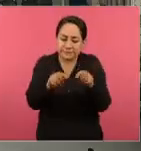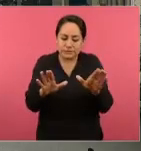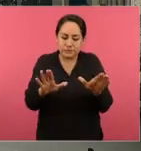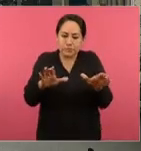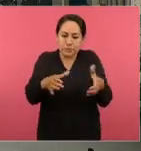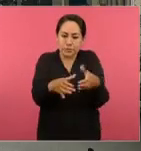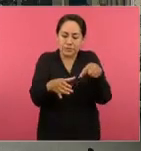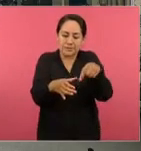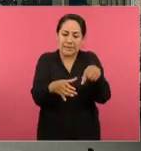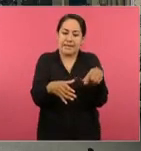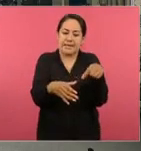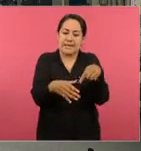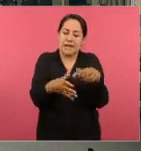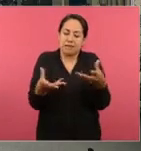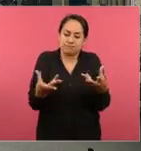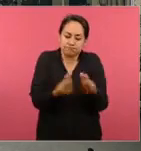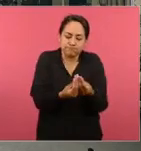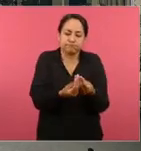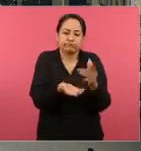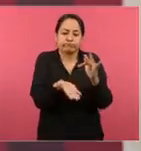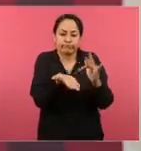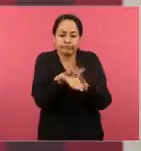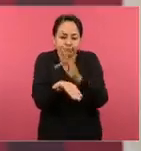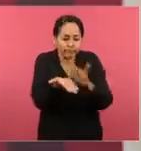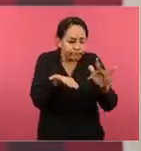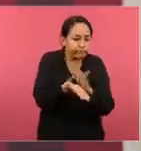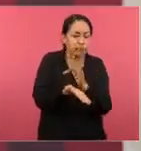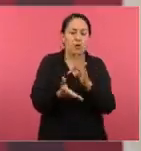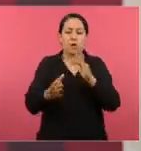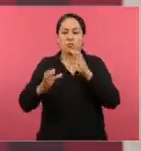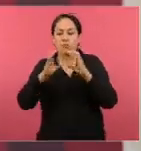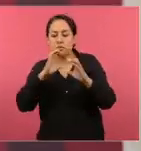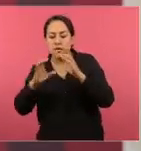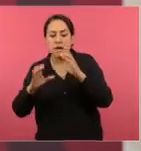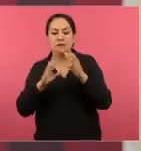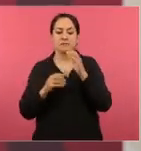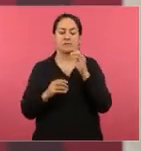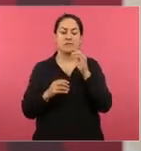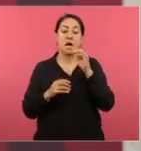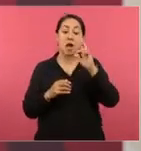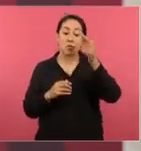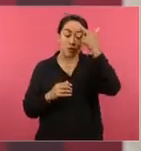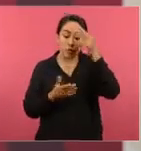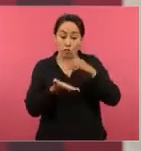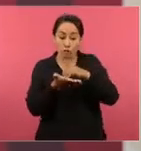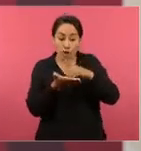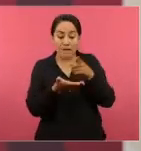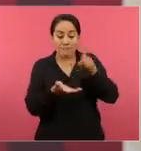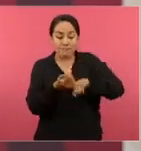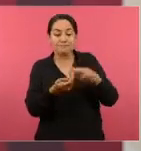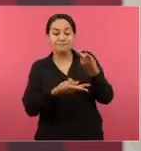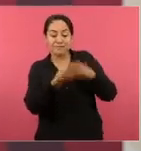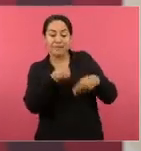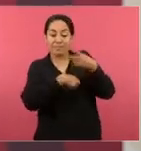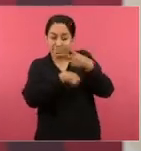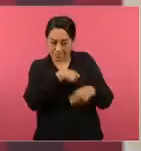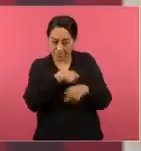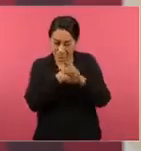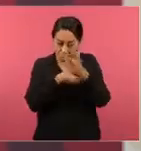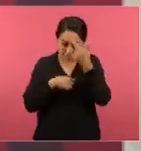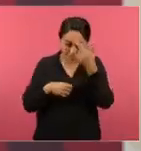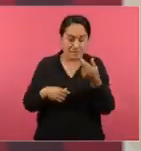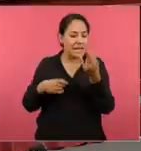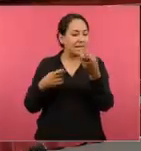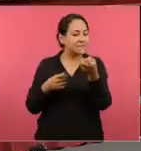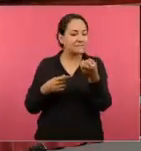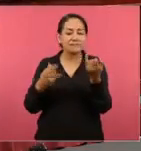impulsar la campaña de si te drogas te dañas para desde el aula poder informar. Entonces, ¿qué es lo que pasa? Y cómo se